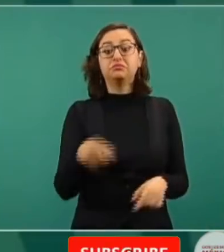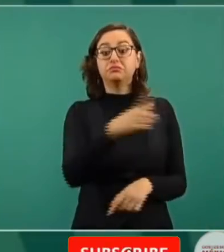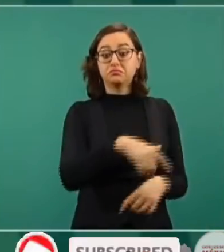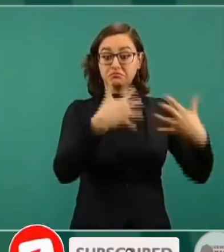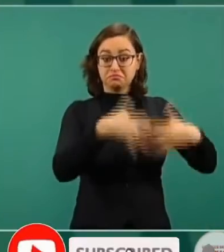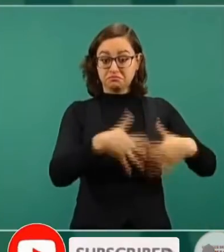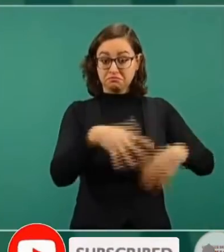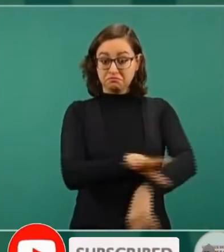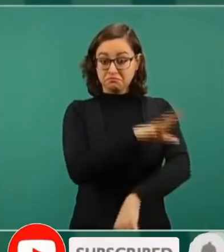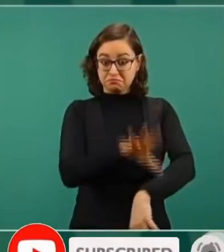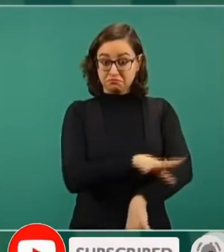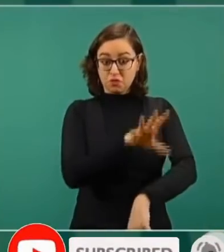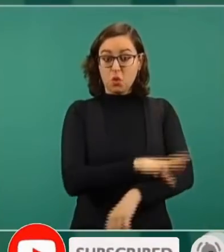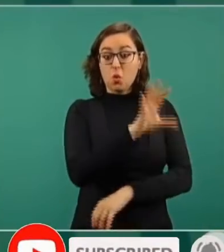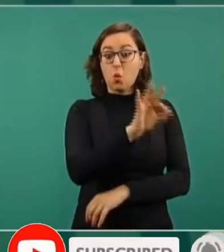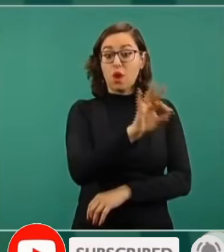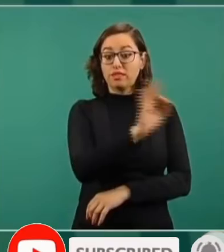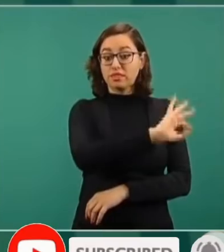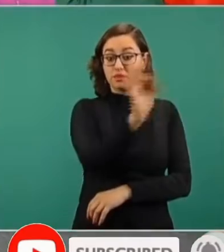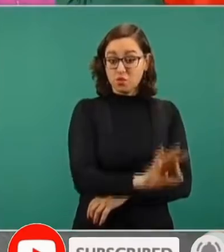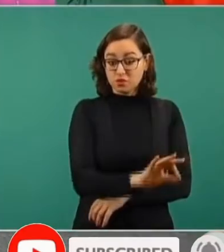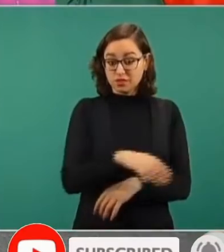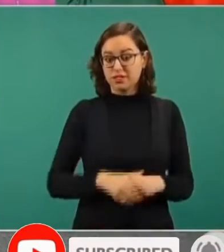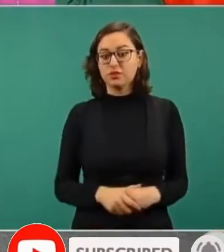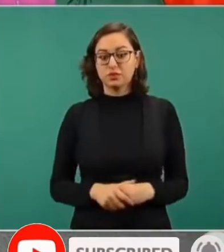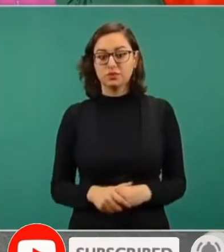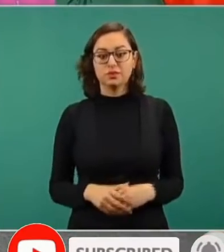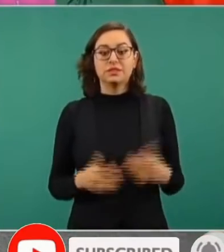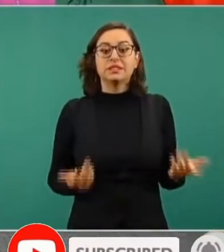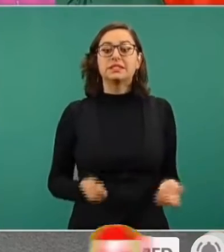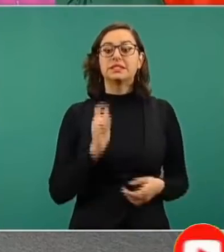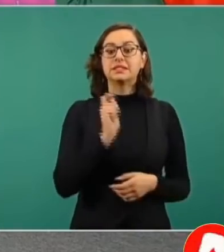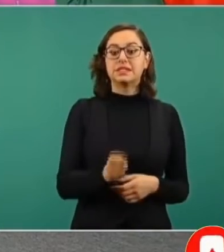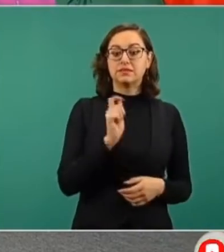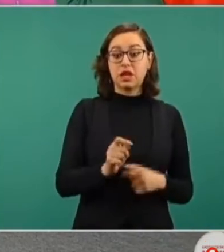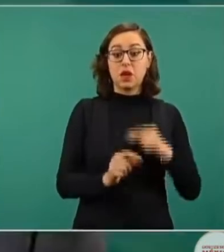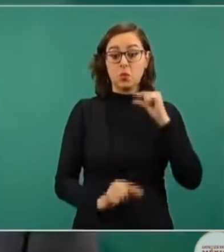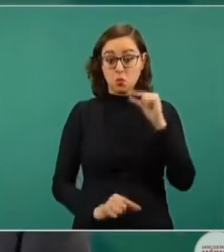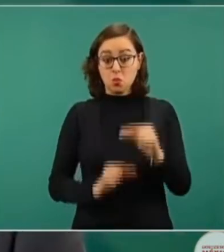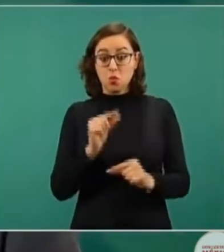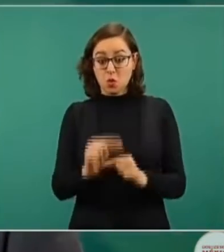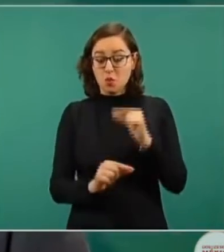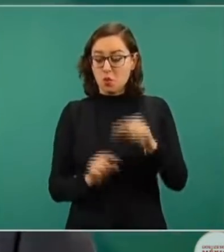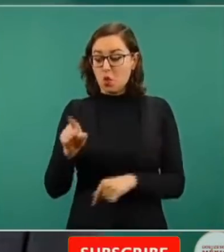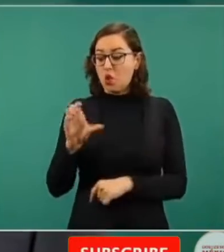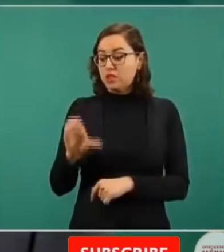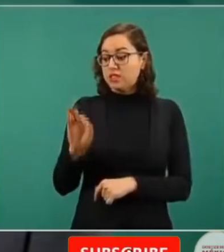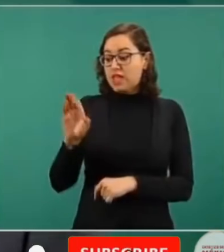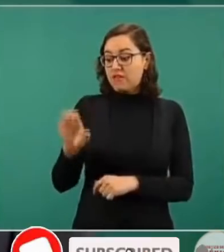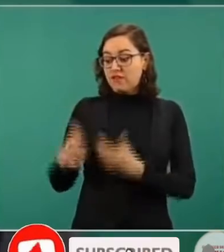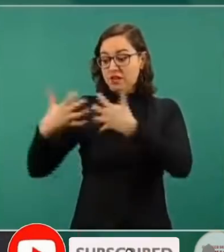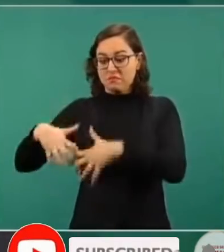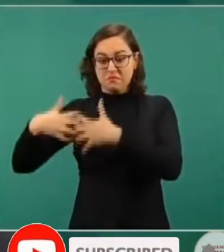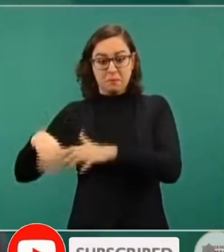de la energía de la que genera la CFE. Es decir, van supliendo al obligarle a la CFE a comprarles en